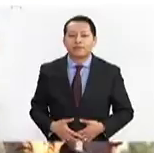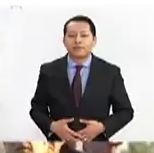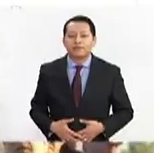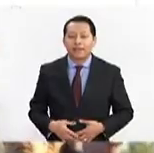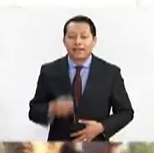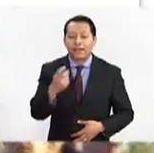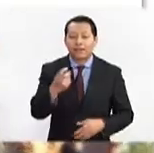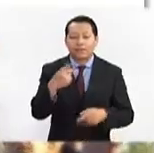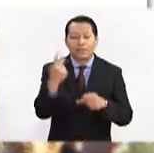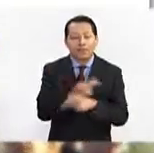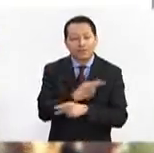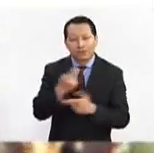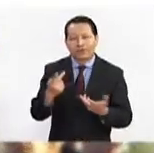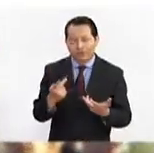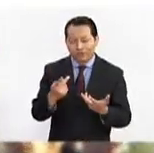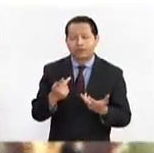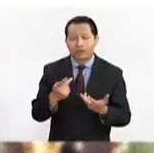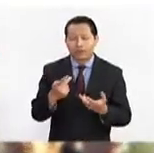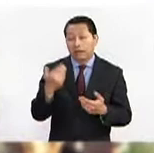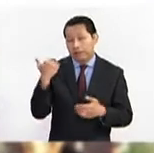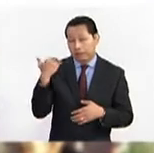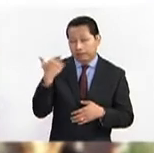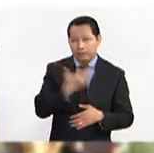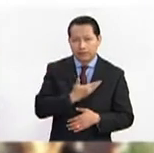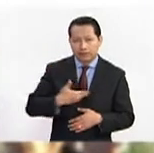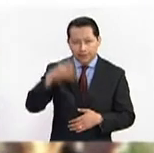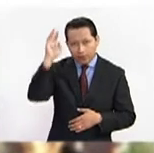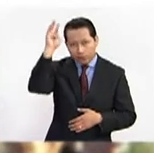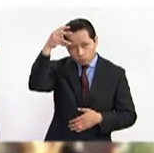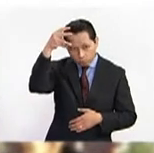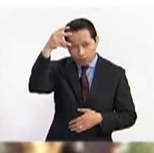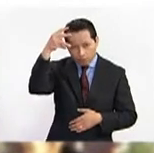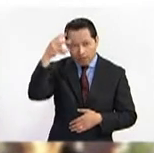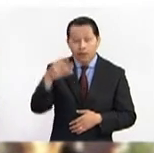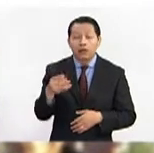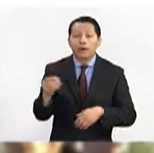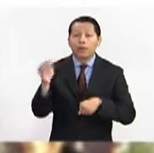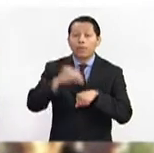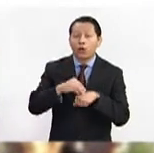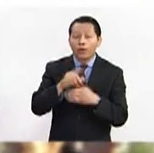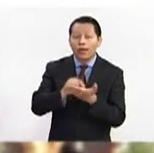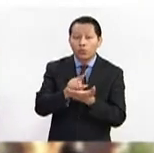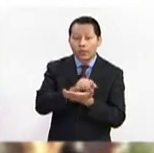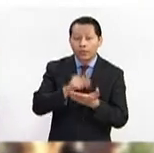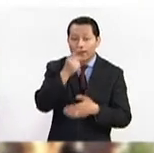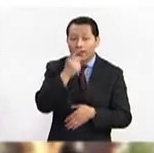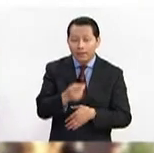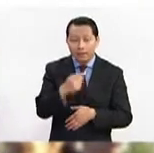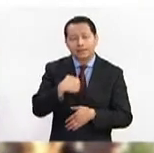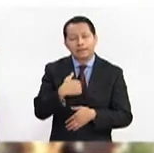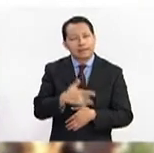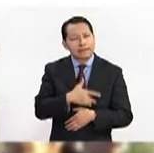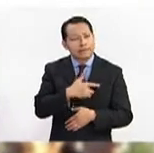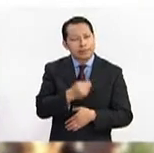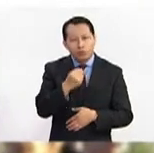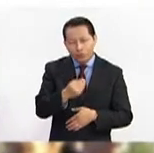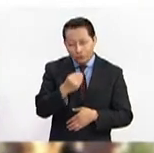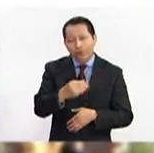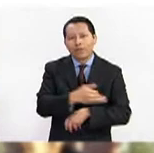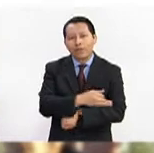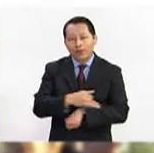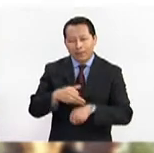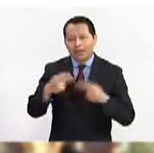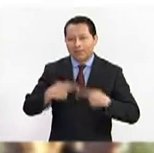Así se vivió el terror. Hace unos momentos el presidente Trump, como le decía, publicó en el Twitter: mis condolencias a las víctimas y familiares